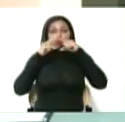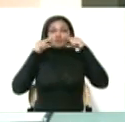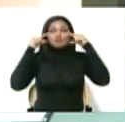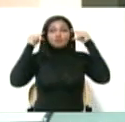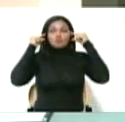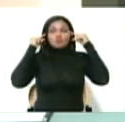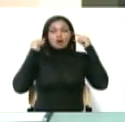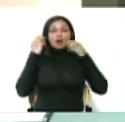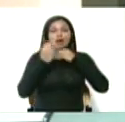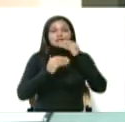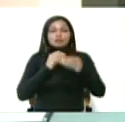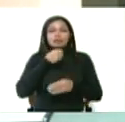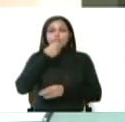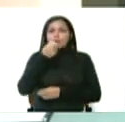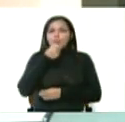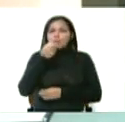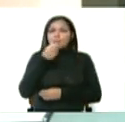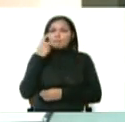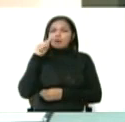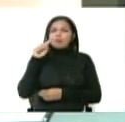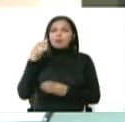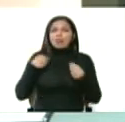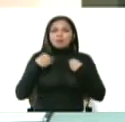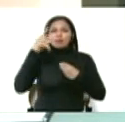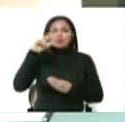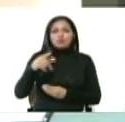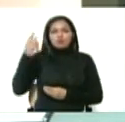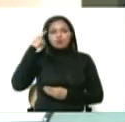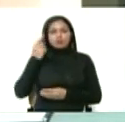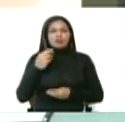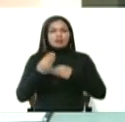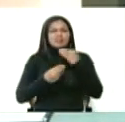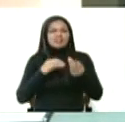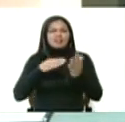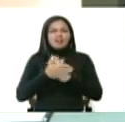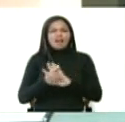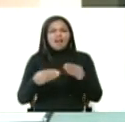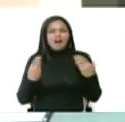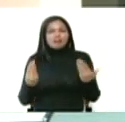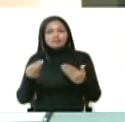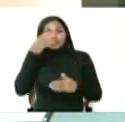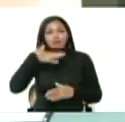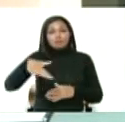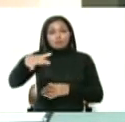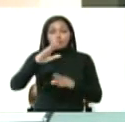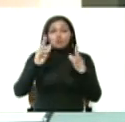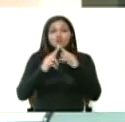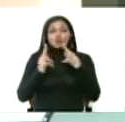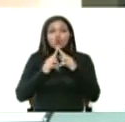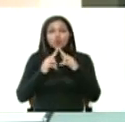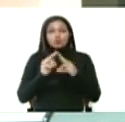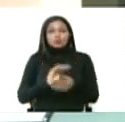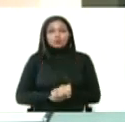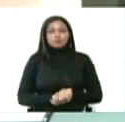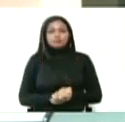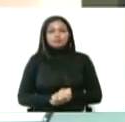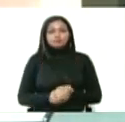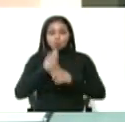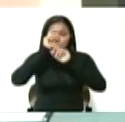tapabocas, hacerle su reportaje, la vida diaria, qué hace, que el pueblo los conozca, los